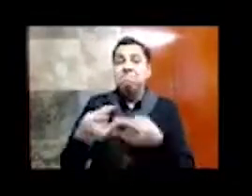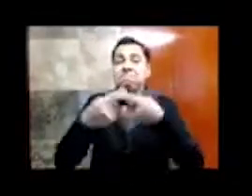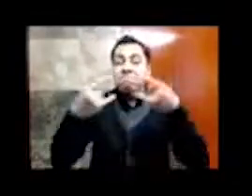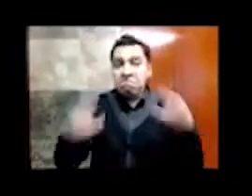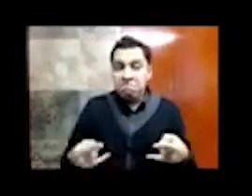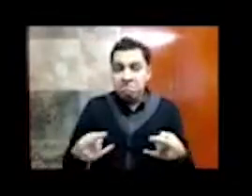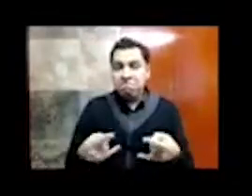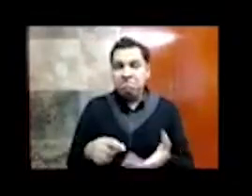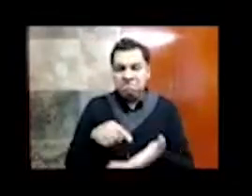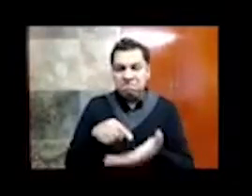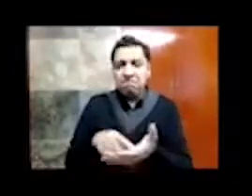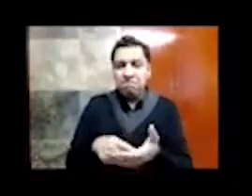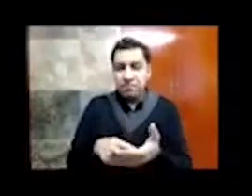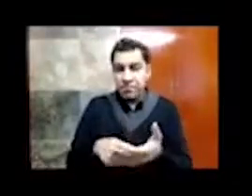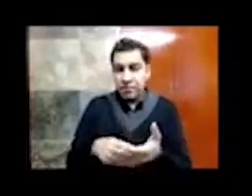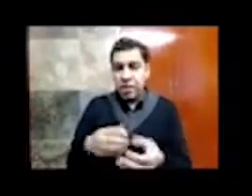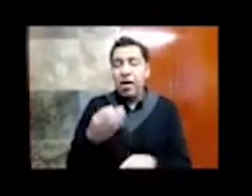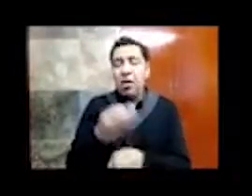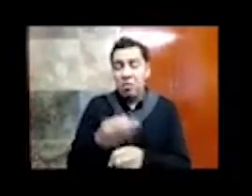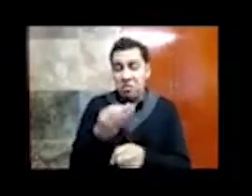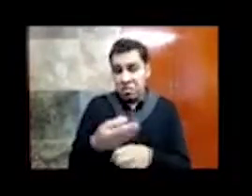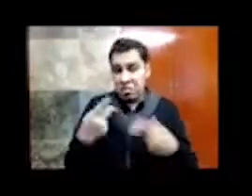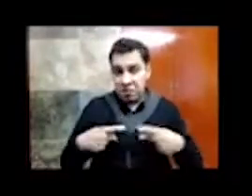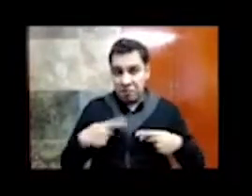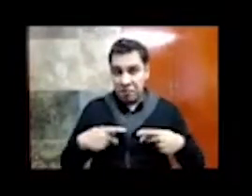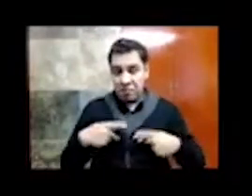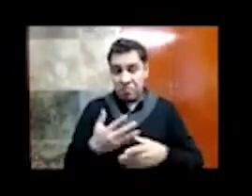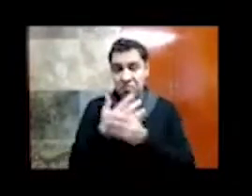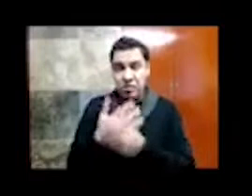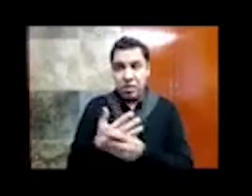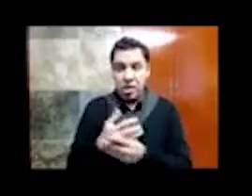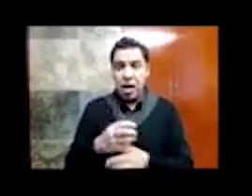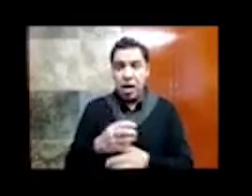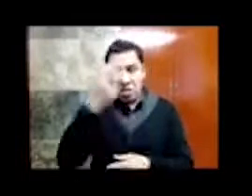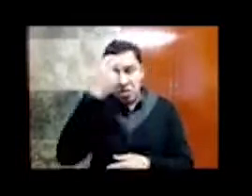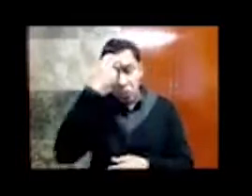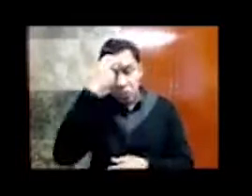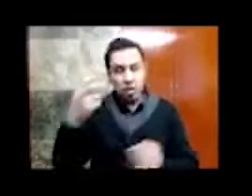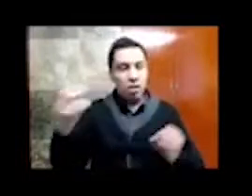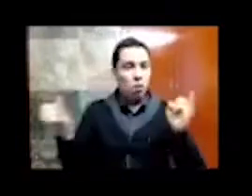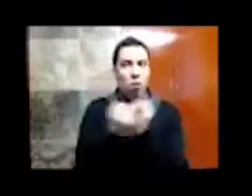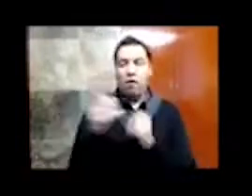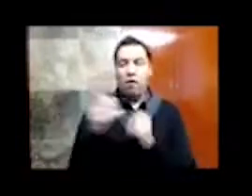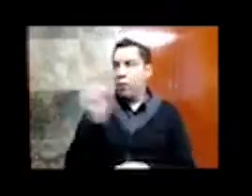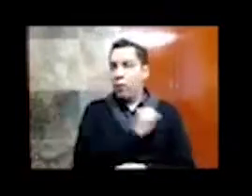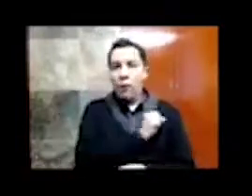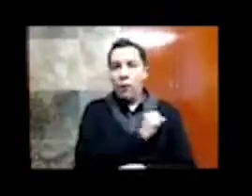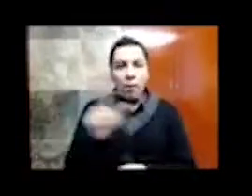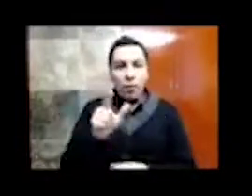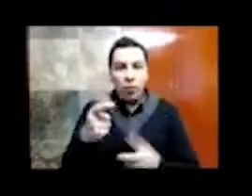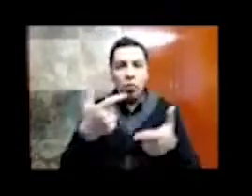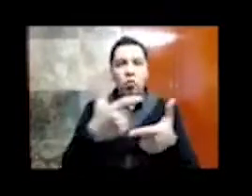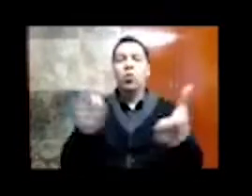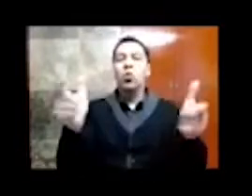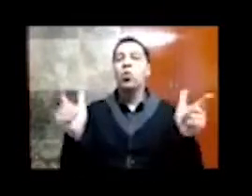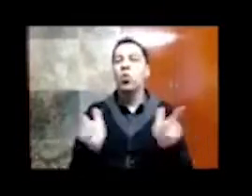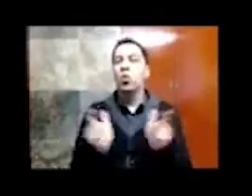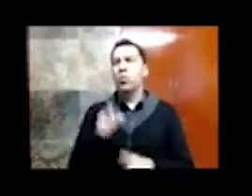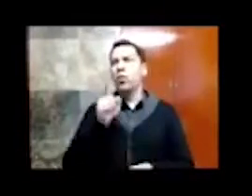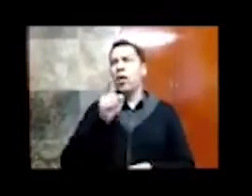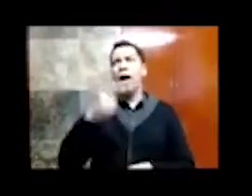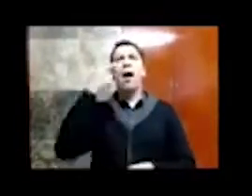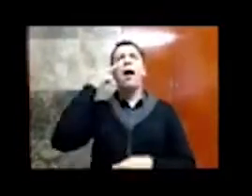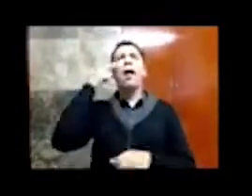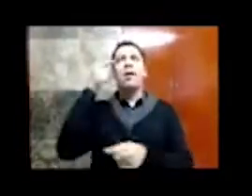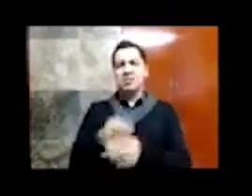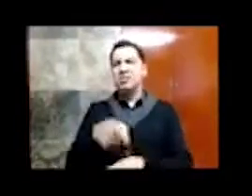Carmen Aguilera, del papel que juega Chapultepec en la construcción de la identidad mexica. Es aquí